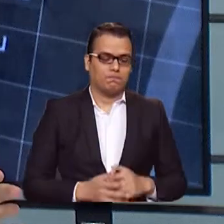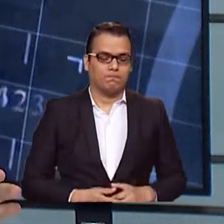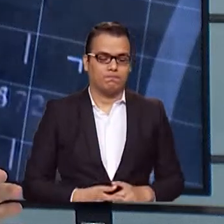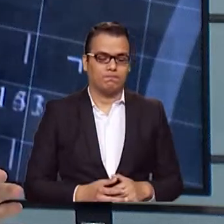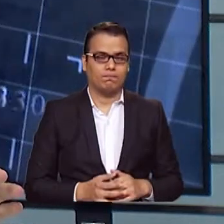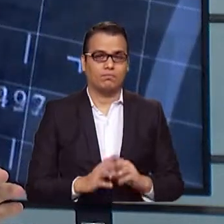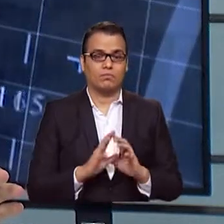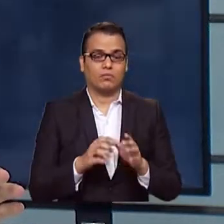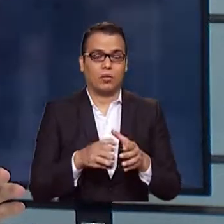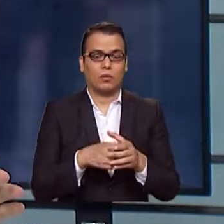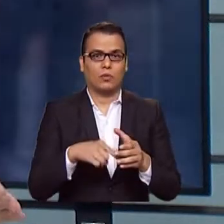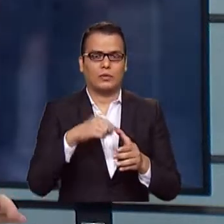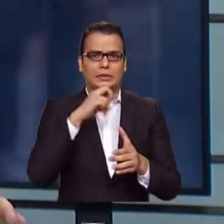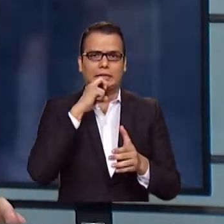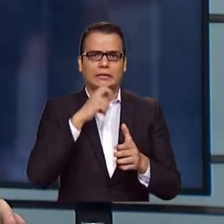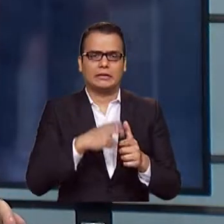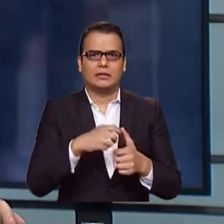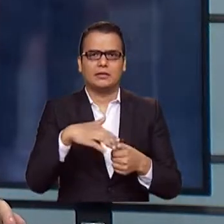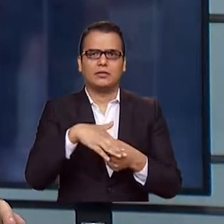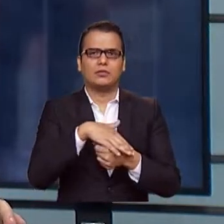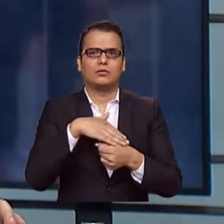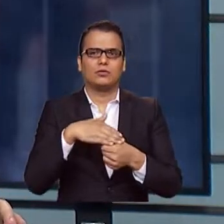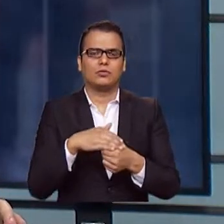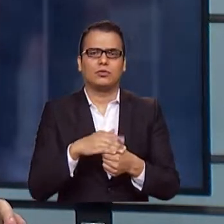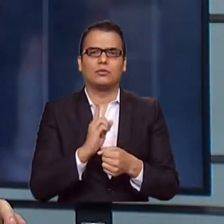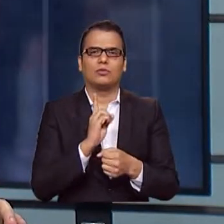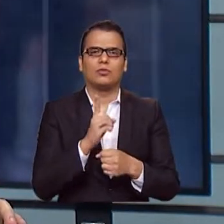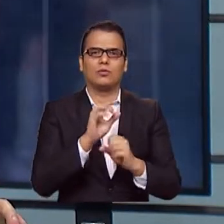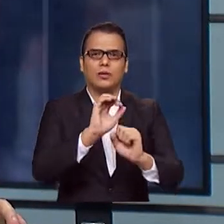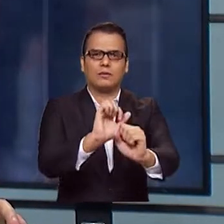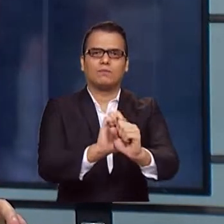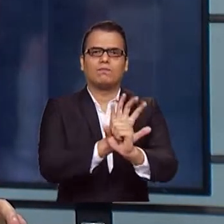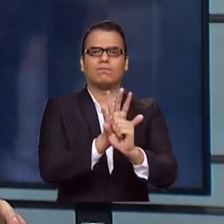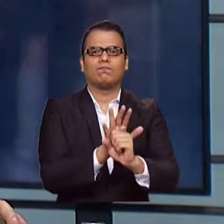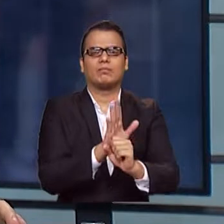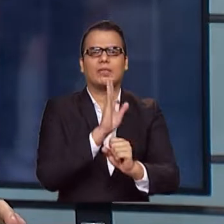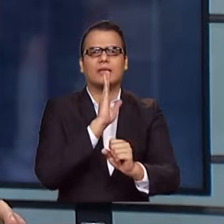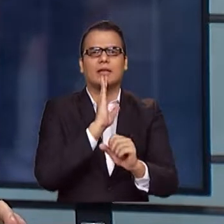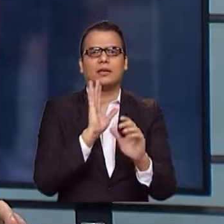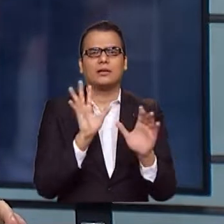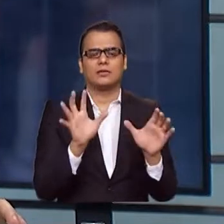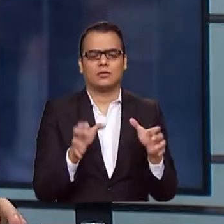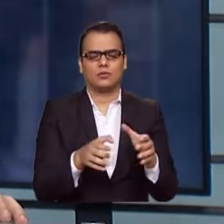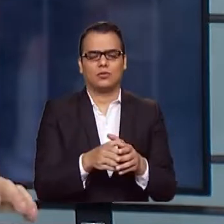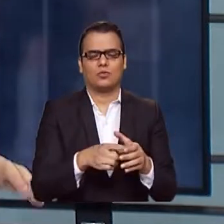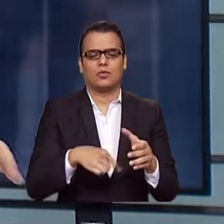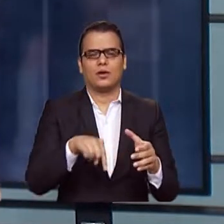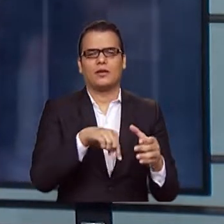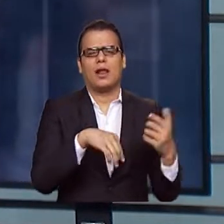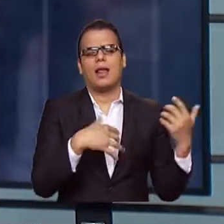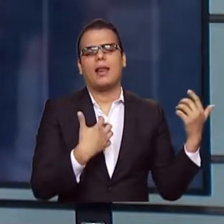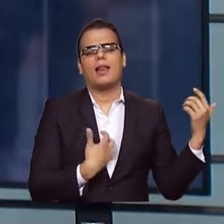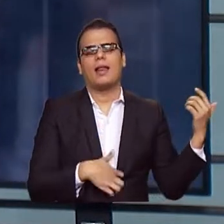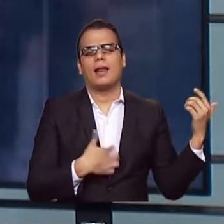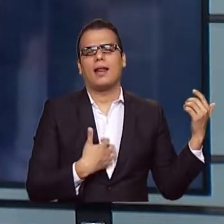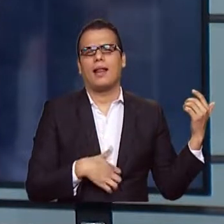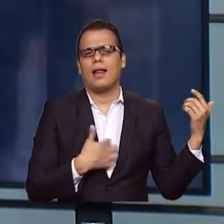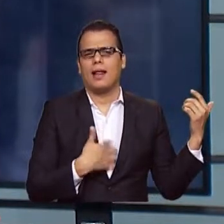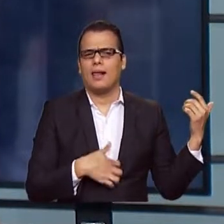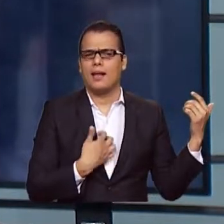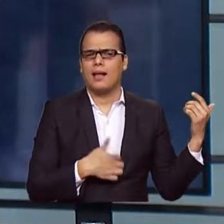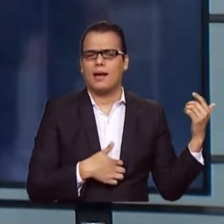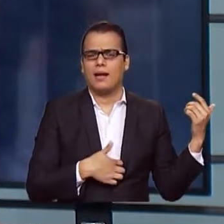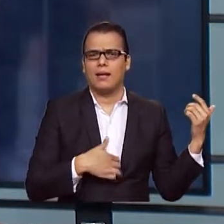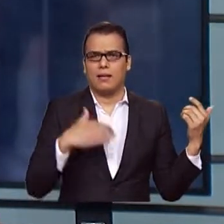Si hay un gremio en Cali que se ha movido para enfrentar las dificultades económicas por esta contingencia del COVID-19, es el de los mariachis.